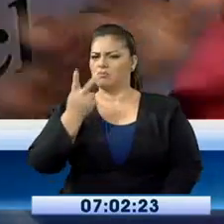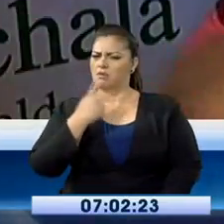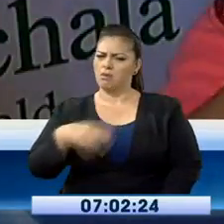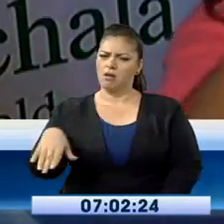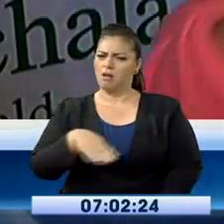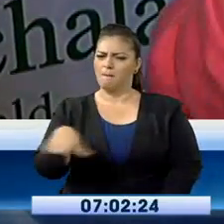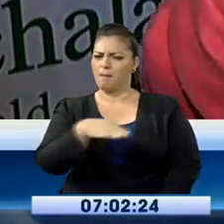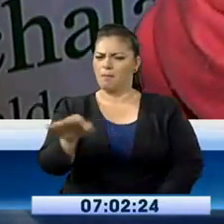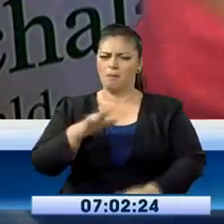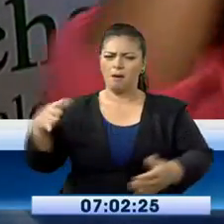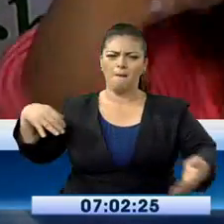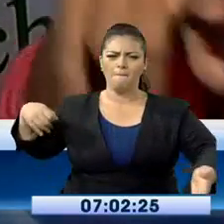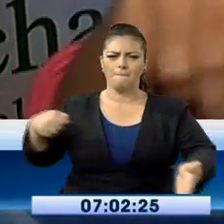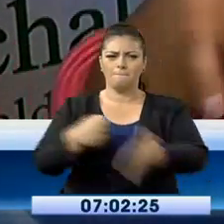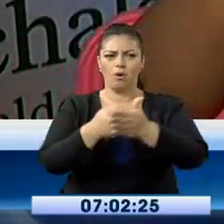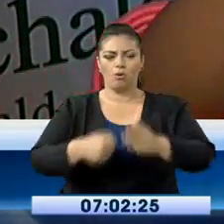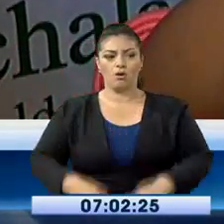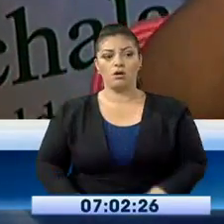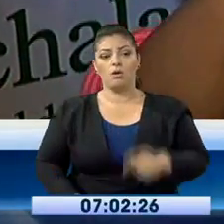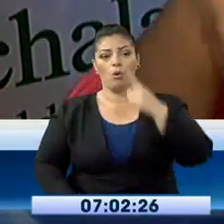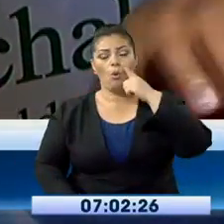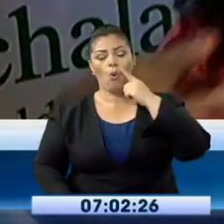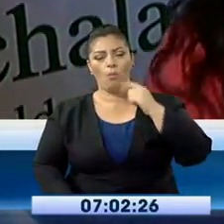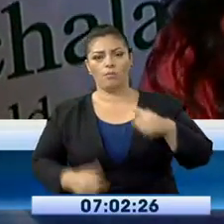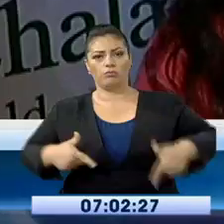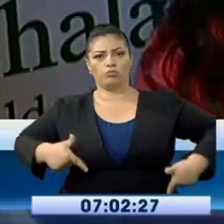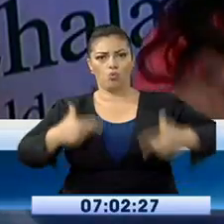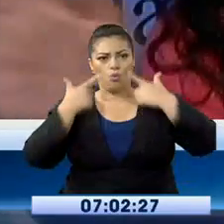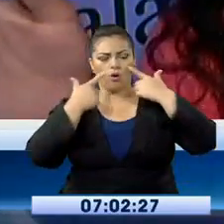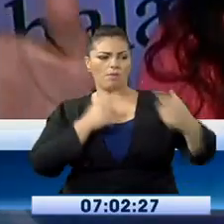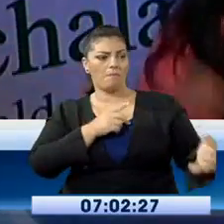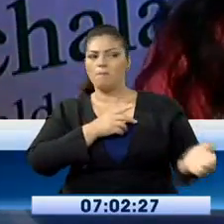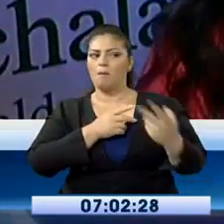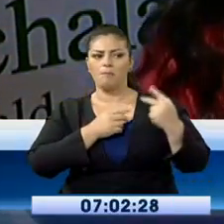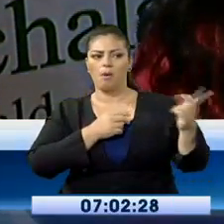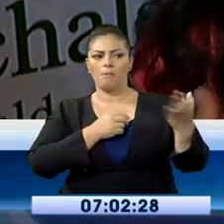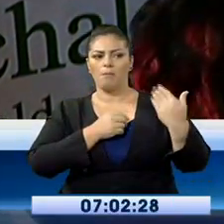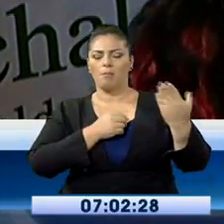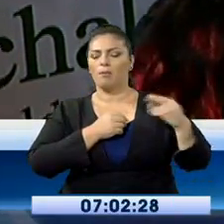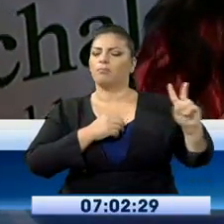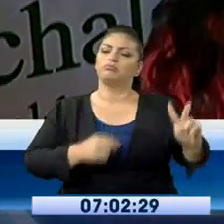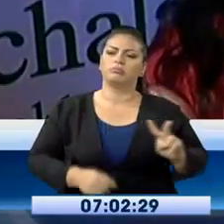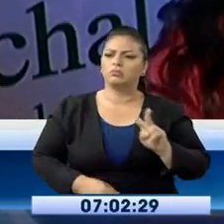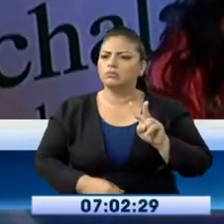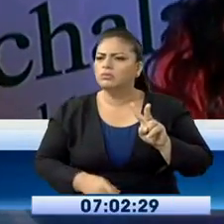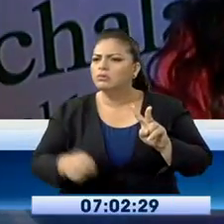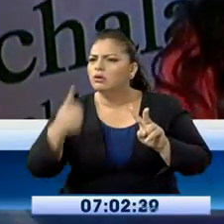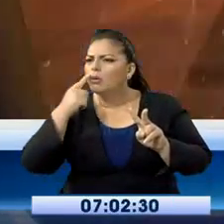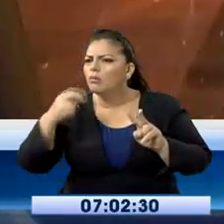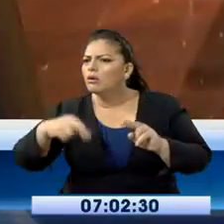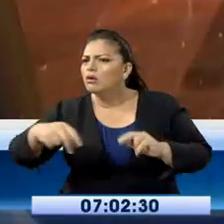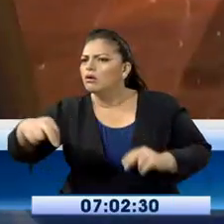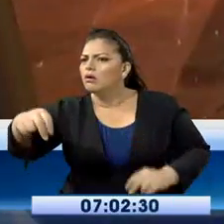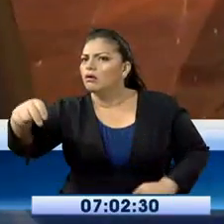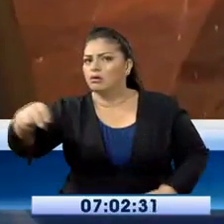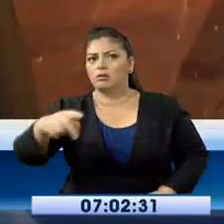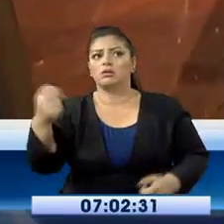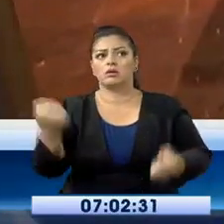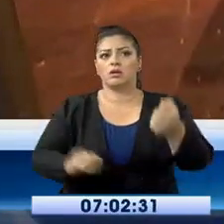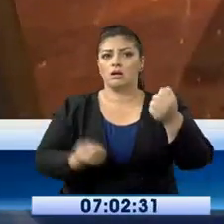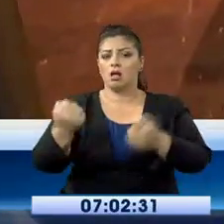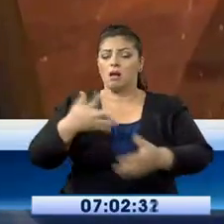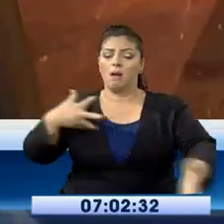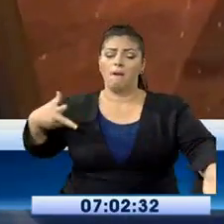ahí ya cuando yo vine con el guardia a mirar que estaba ahí, él salió, estaba con la, como se le aguantó, fue la bolsa de aire, porque él